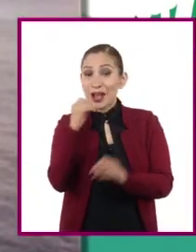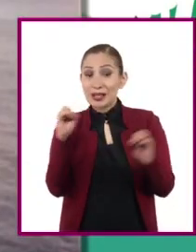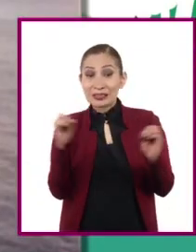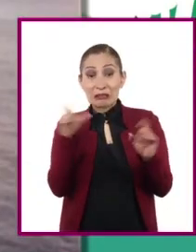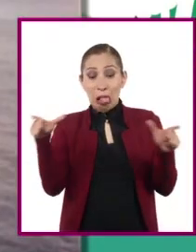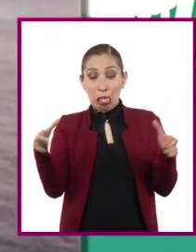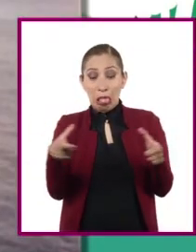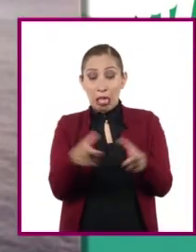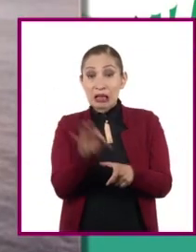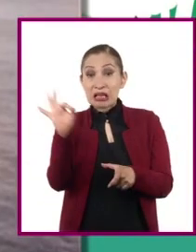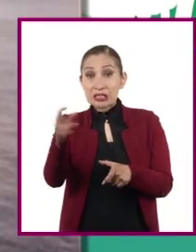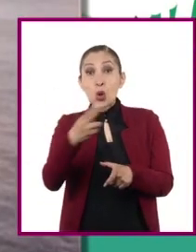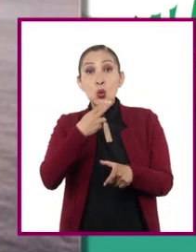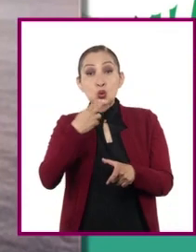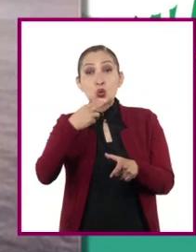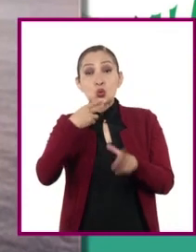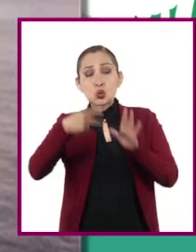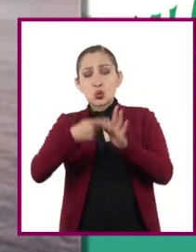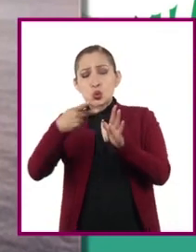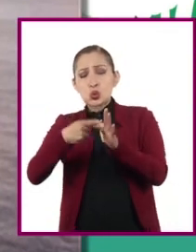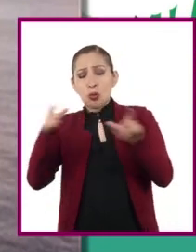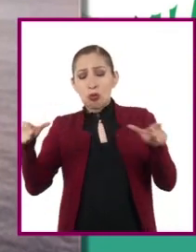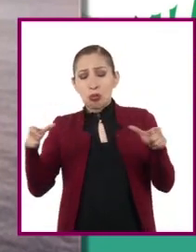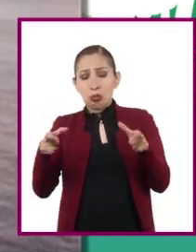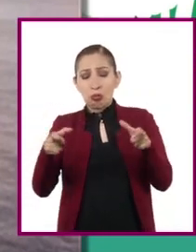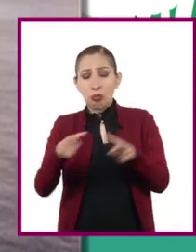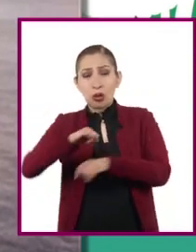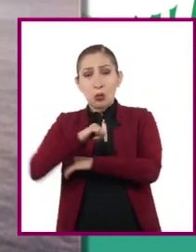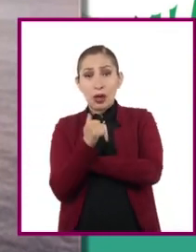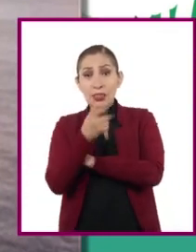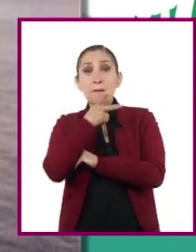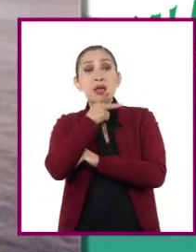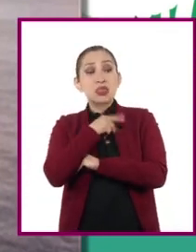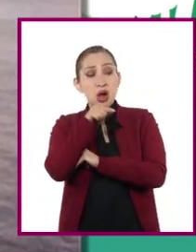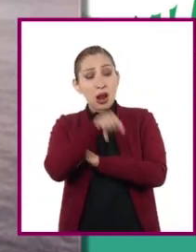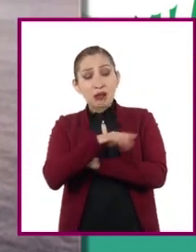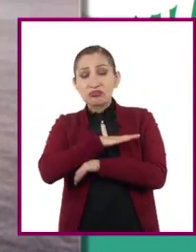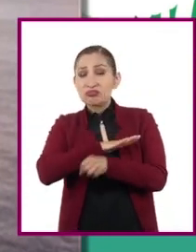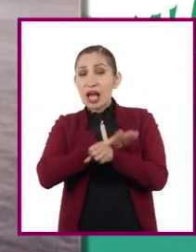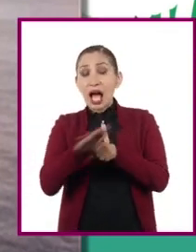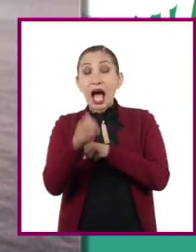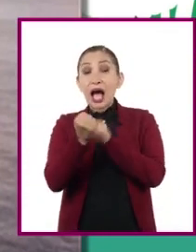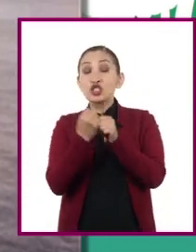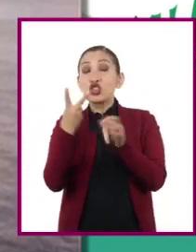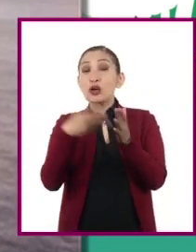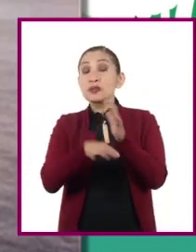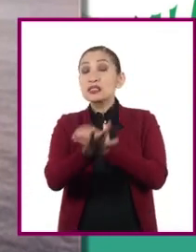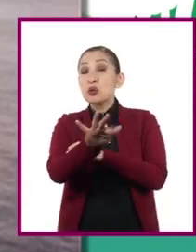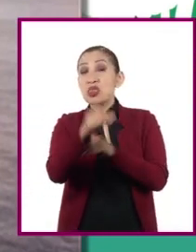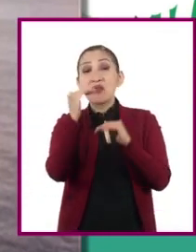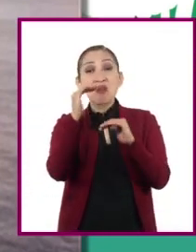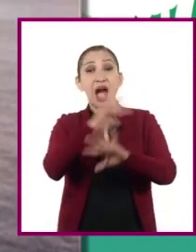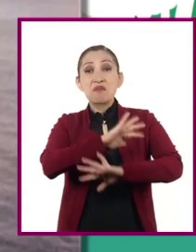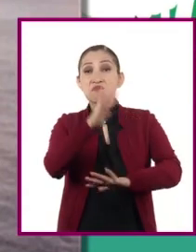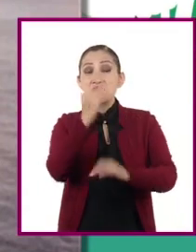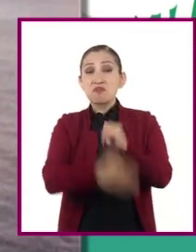De continuar el ritmo actual de consumo, se estima que las reservas conocidas de petróleo alcanzarían hasta el año